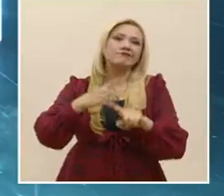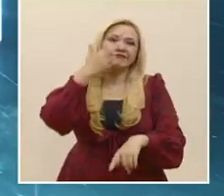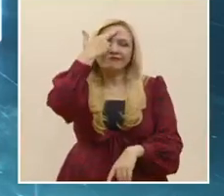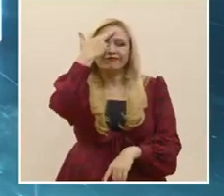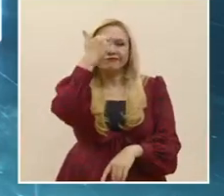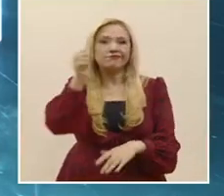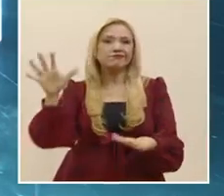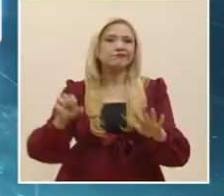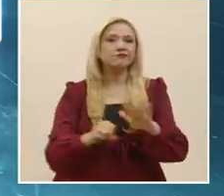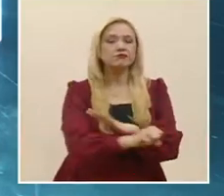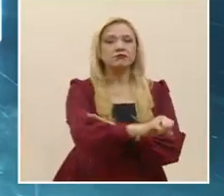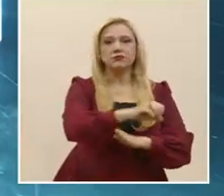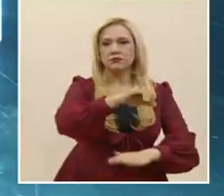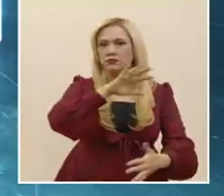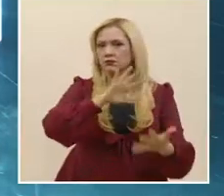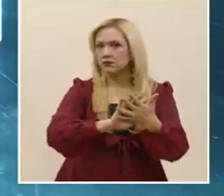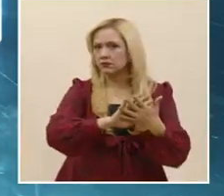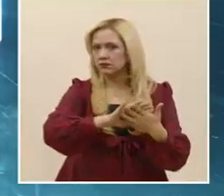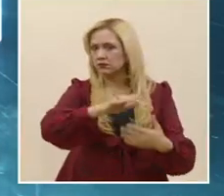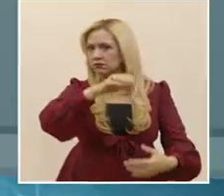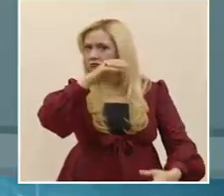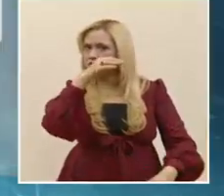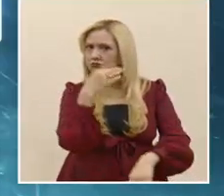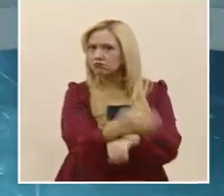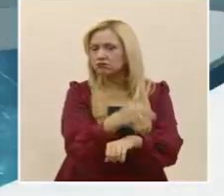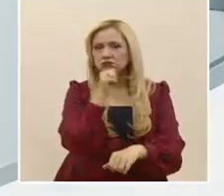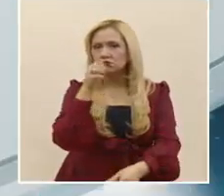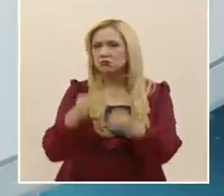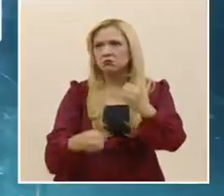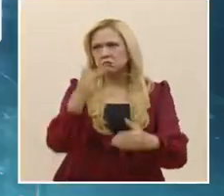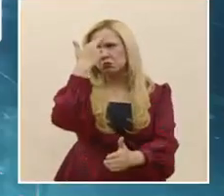prisión preventiva no viola la Constitución.